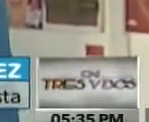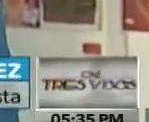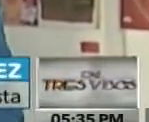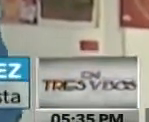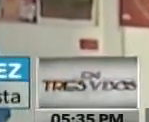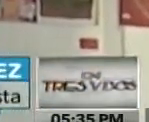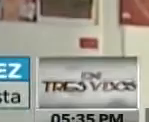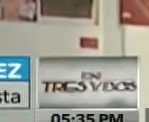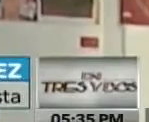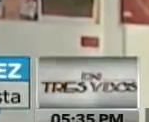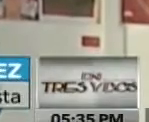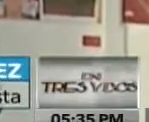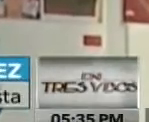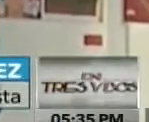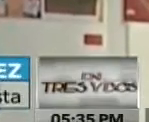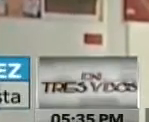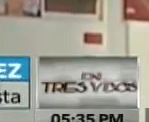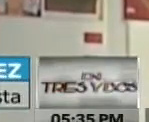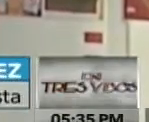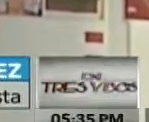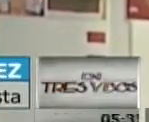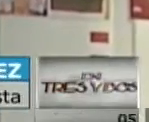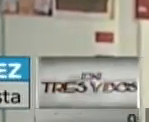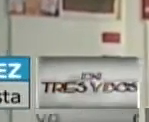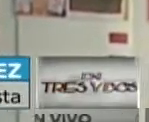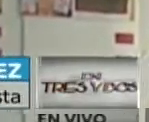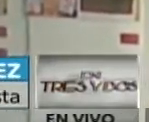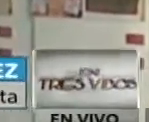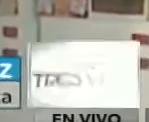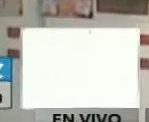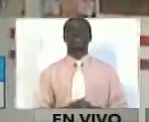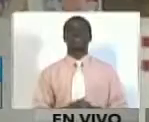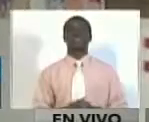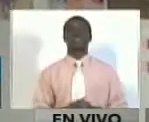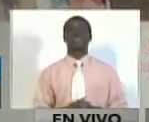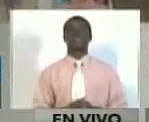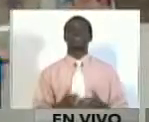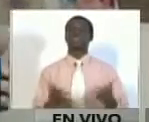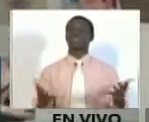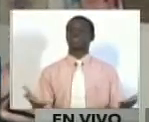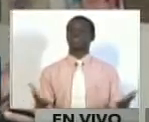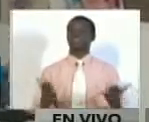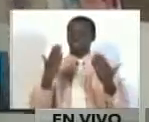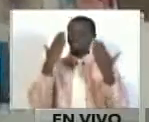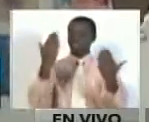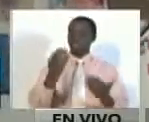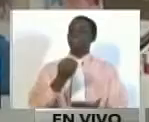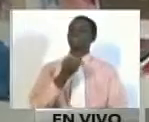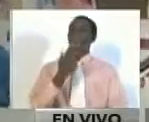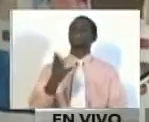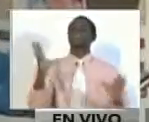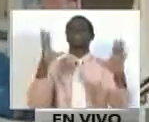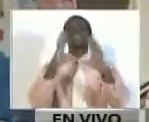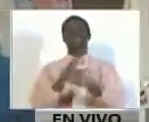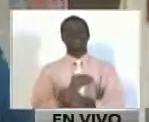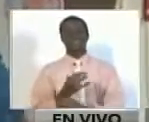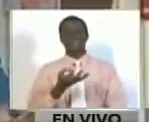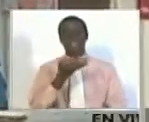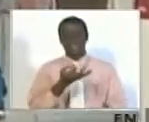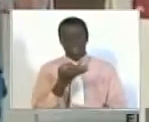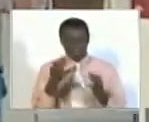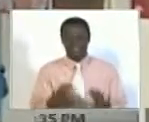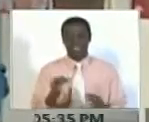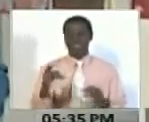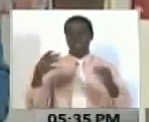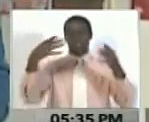Queremos agradecer para empezar a la gente de Teresa Carreño, al señor Johnny, al señor Arriaza, que nos ha permitido instalarnos esta tarde de aquí. Una